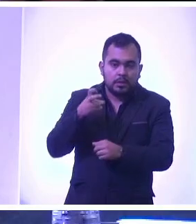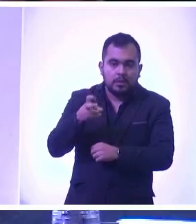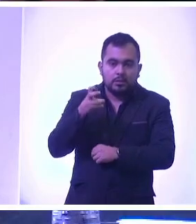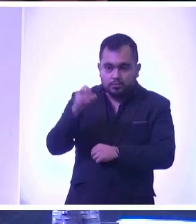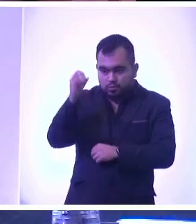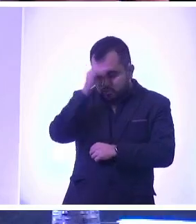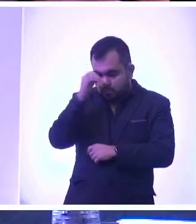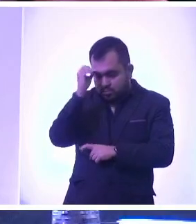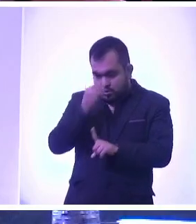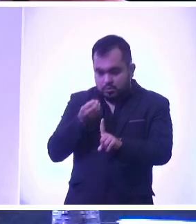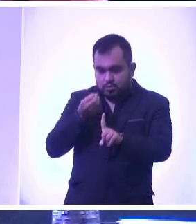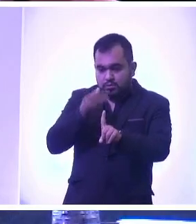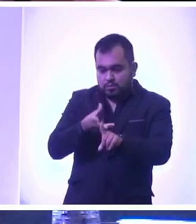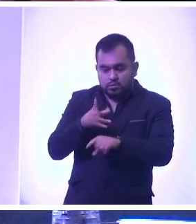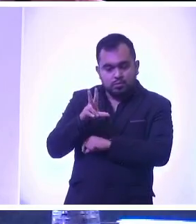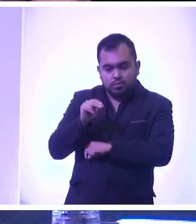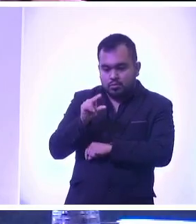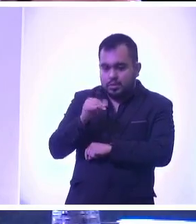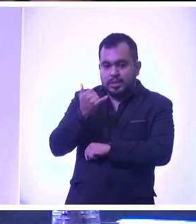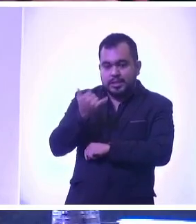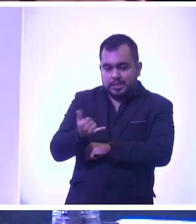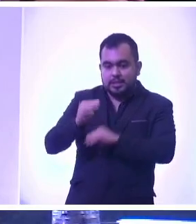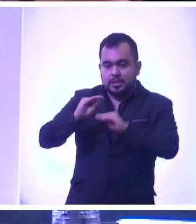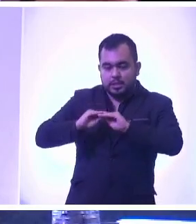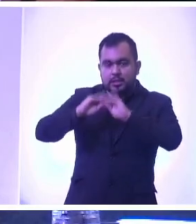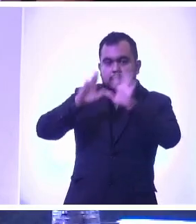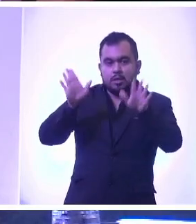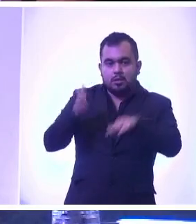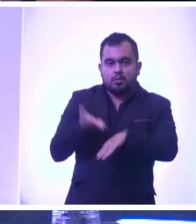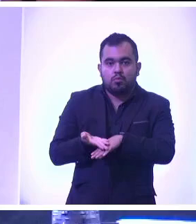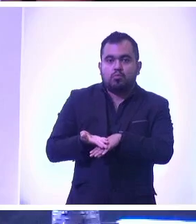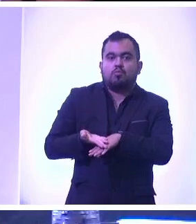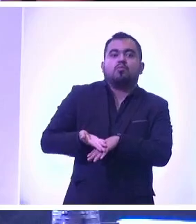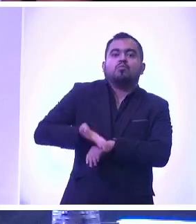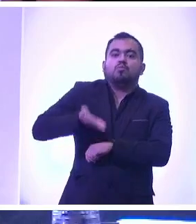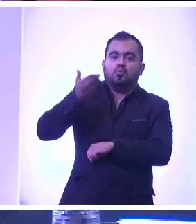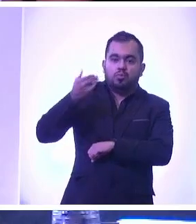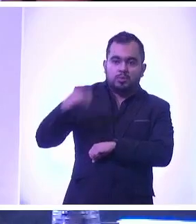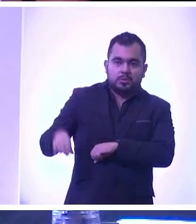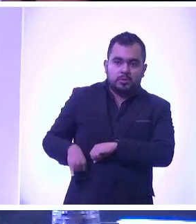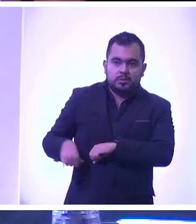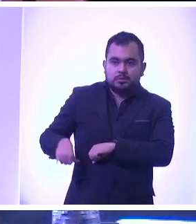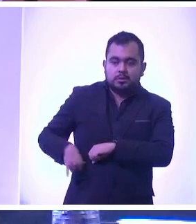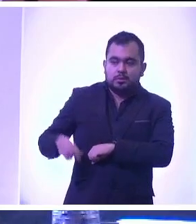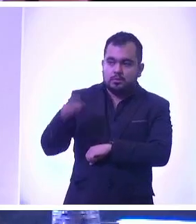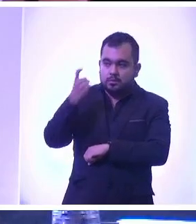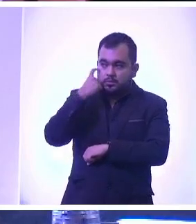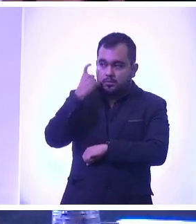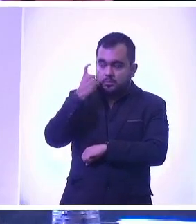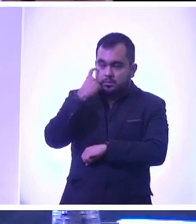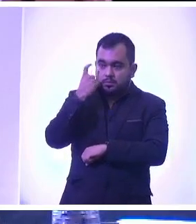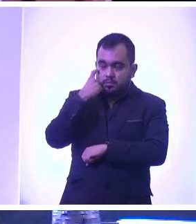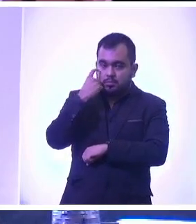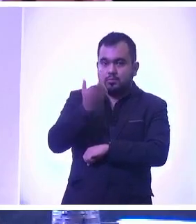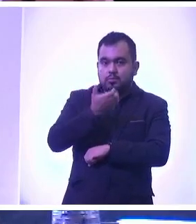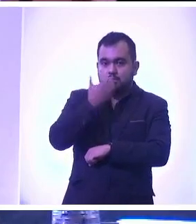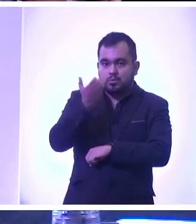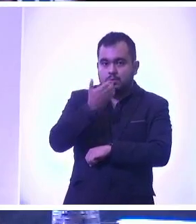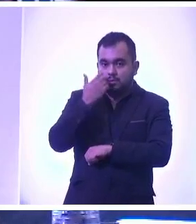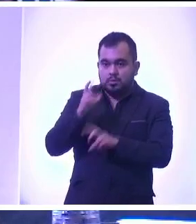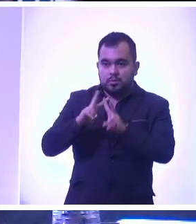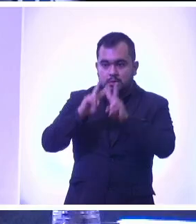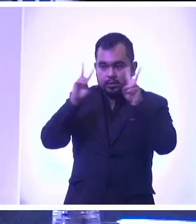punto de vista no y por supuesto es muy interesante porque regularmente en este tema de marcas eh